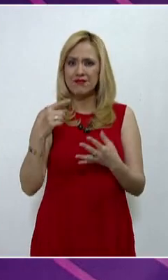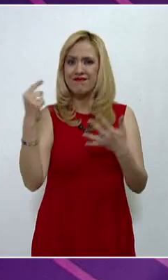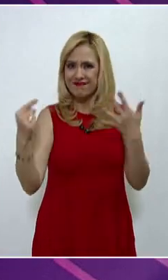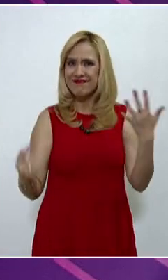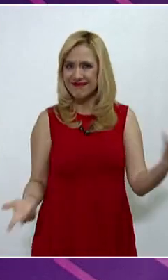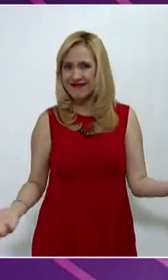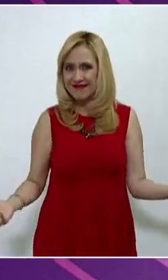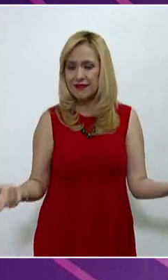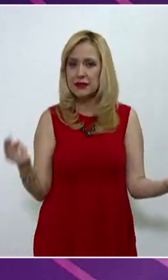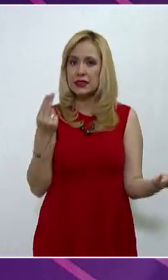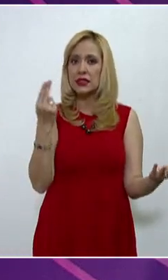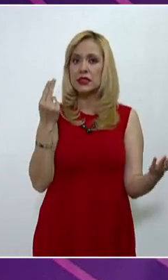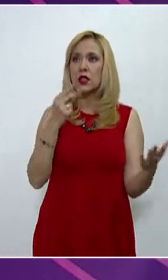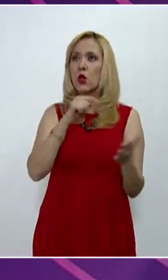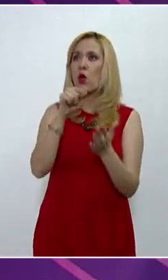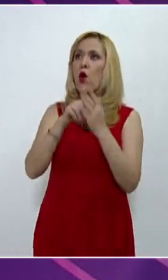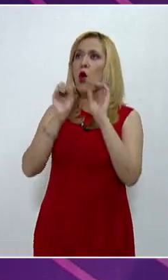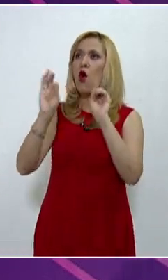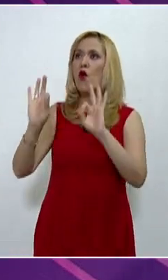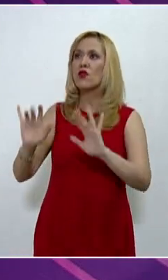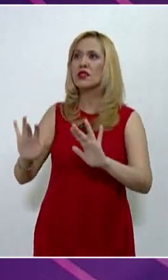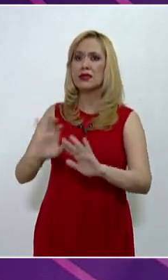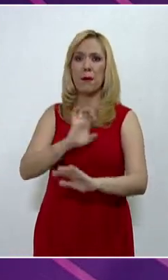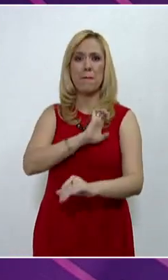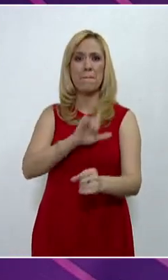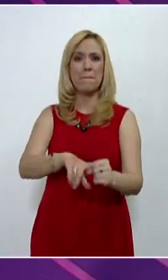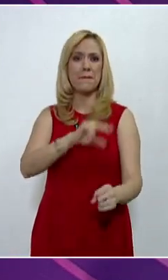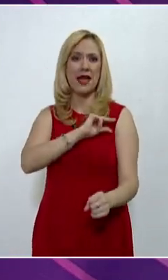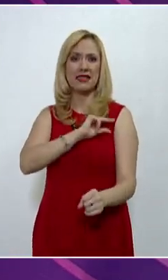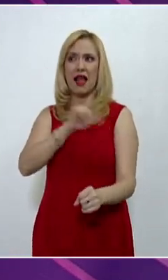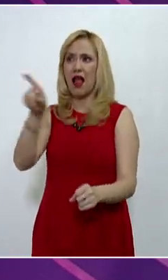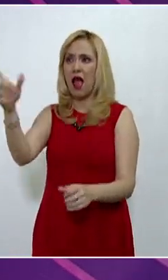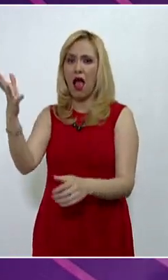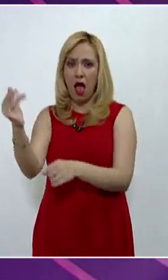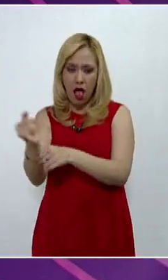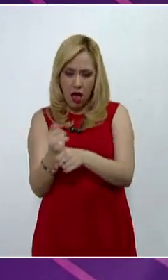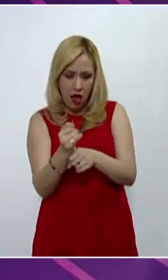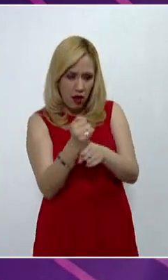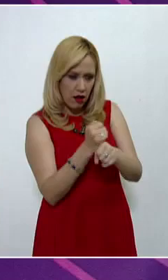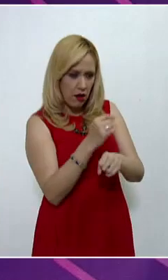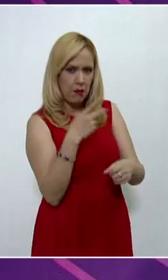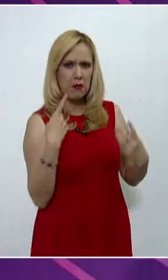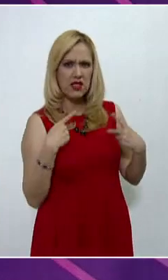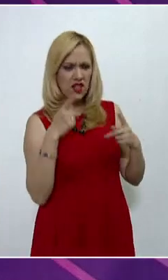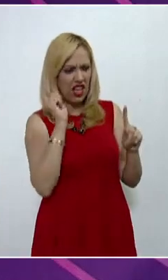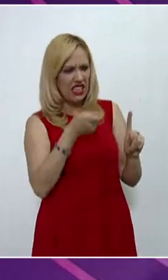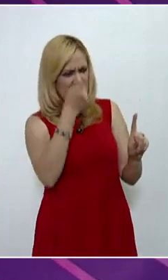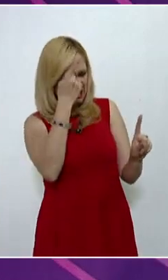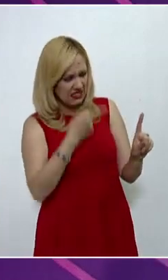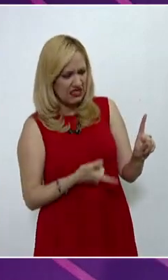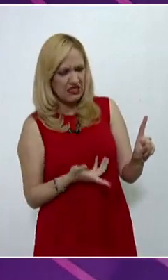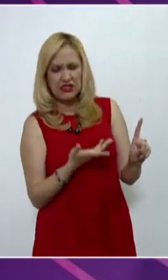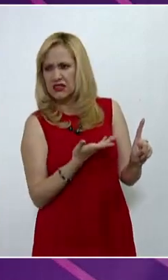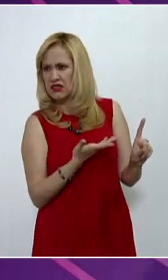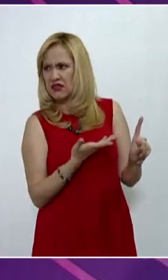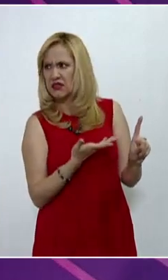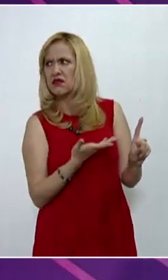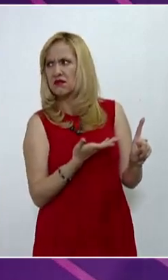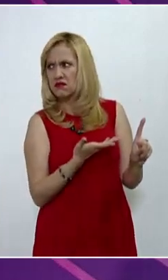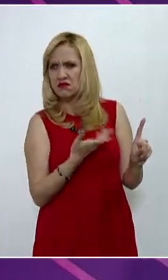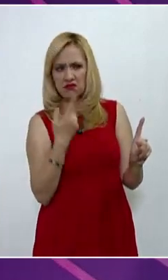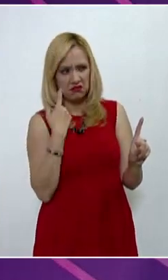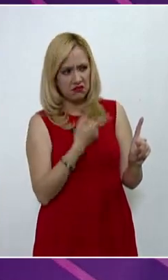haber una unidad que haga una investigación previa, una especie como de trabajo social, que vea quién es la persona detenida y que vea qué posibilidades tiene de